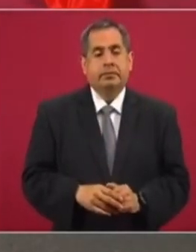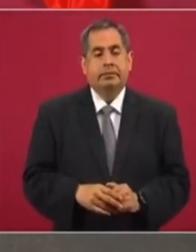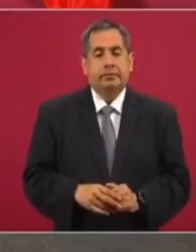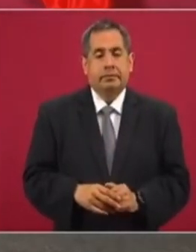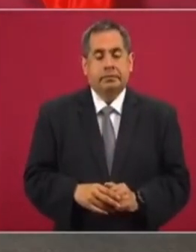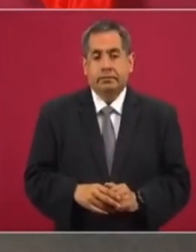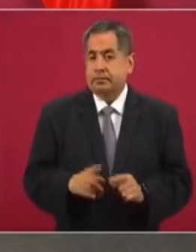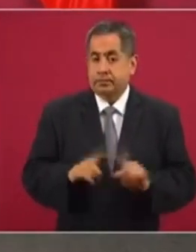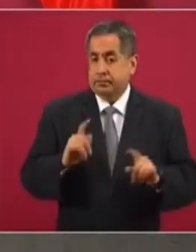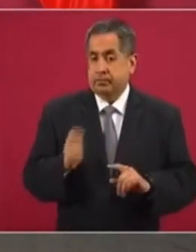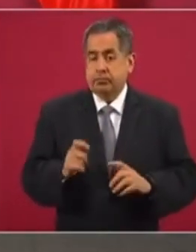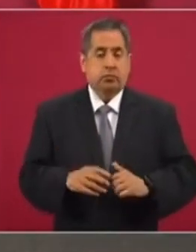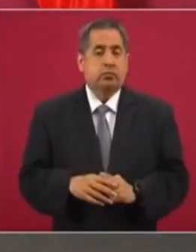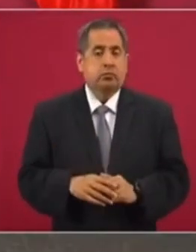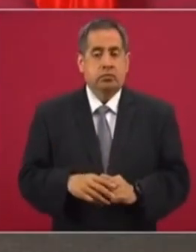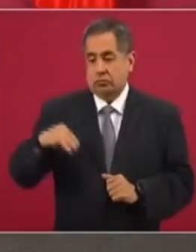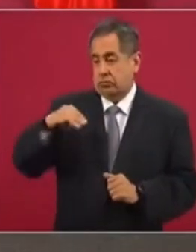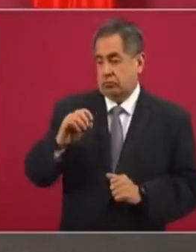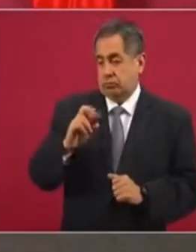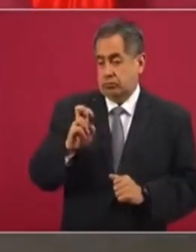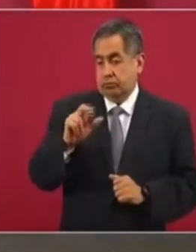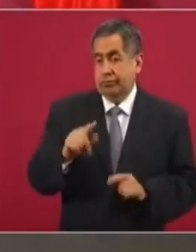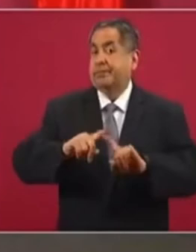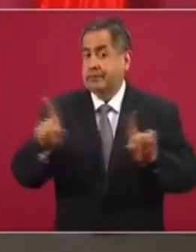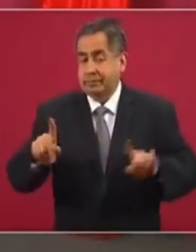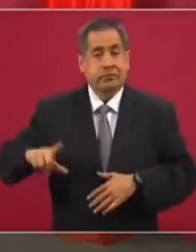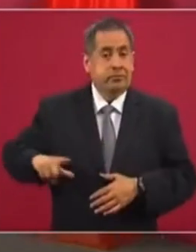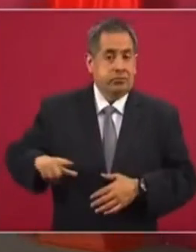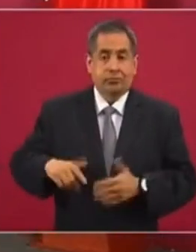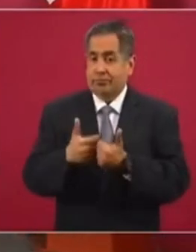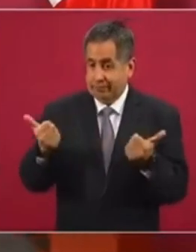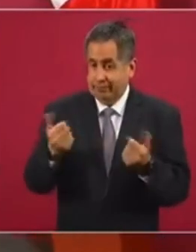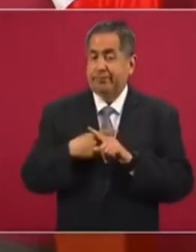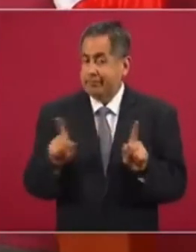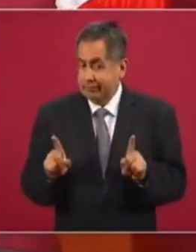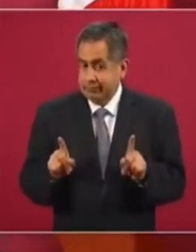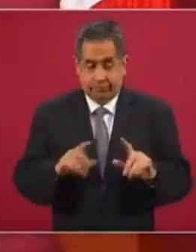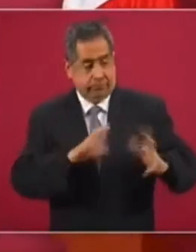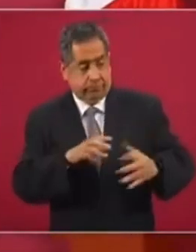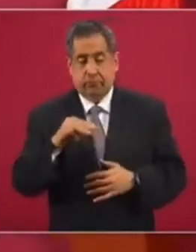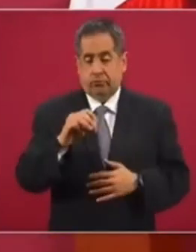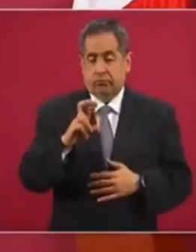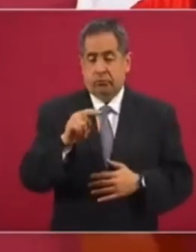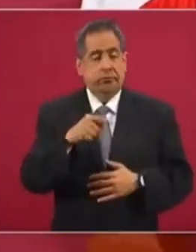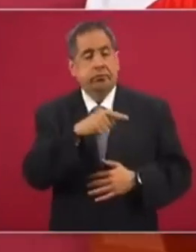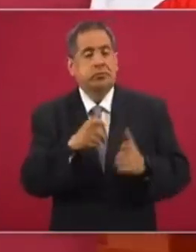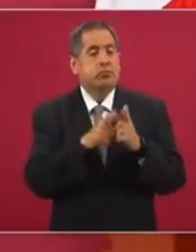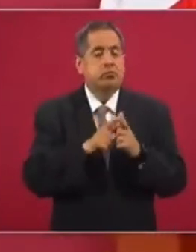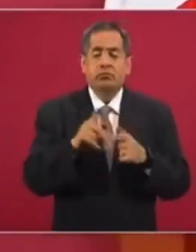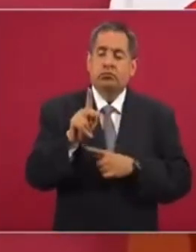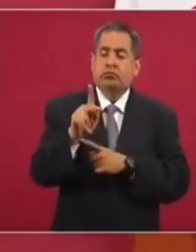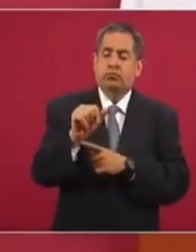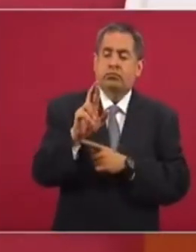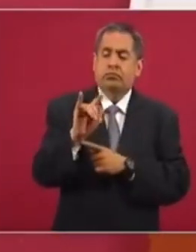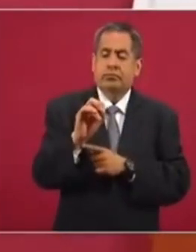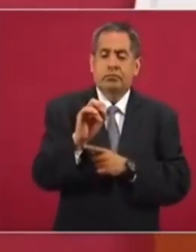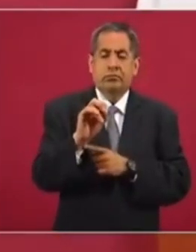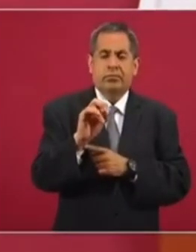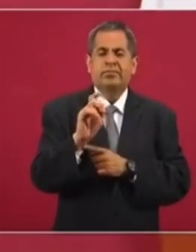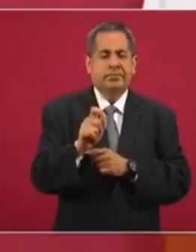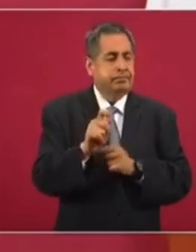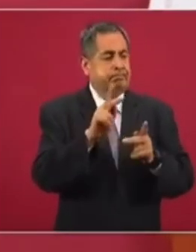una cosa es morena y otra cosa es el gobierno activo como su nombre lo indica es una parte